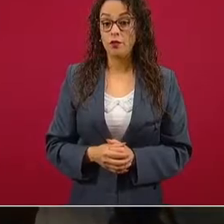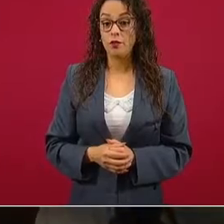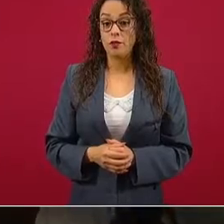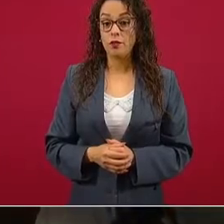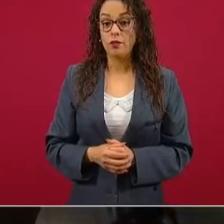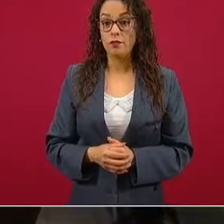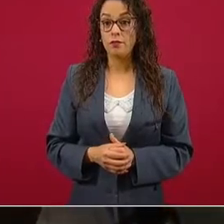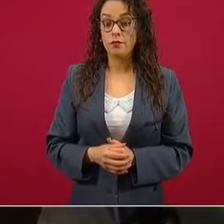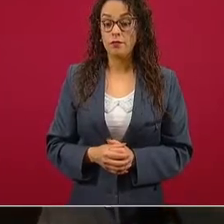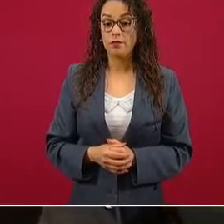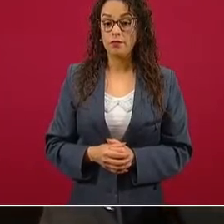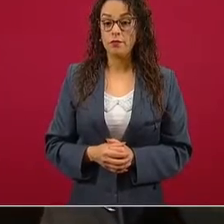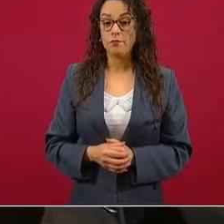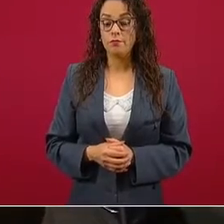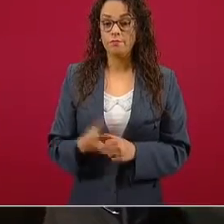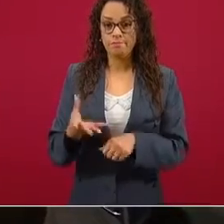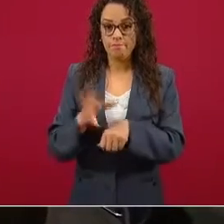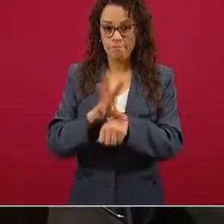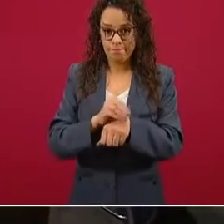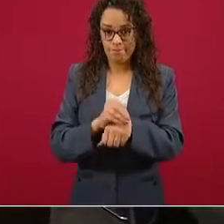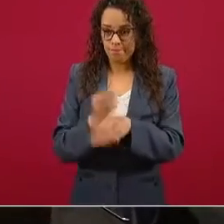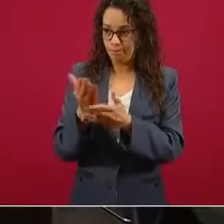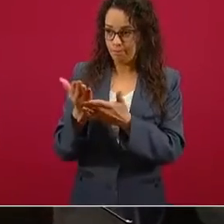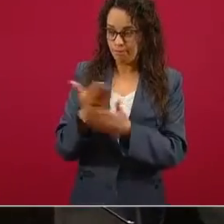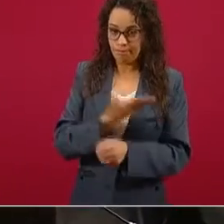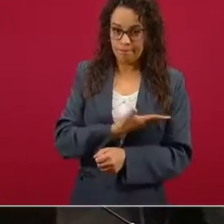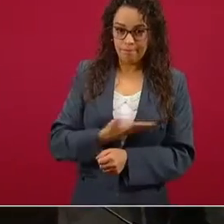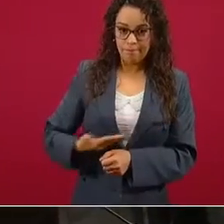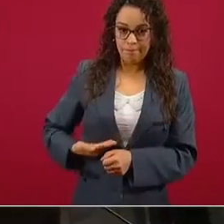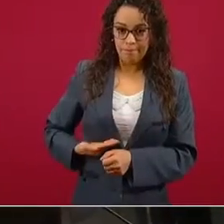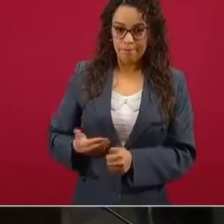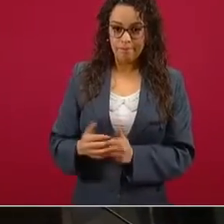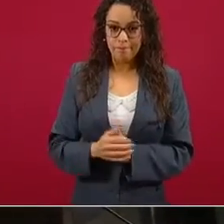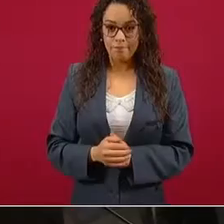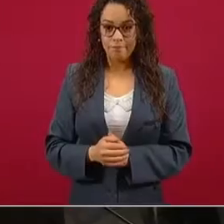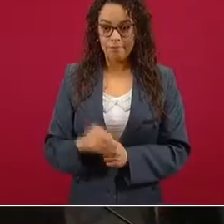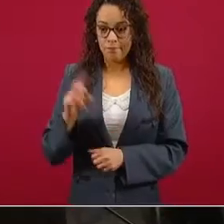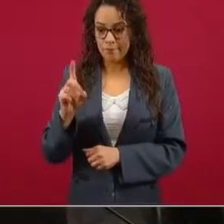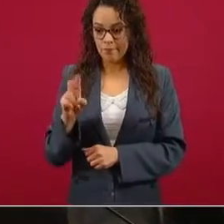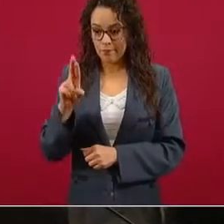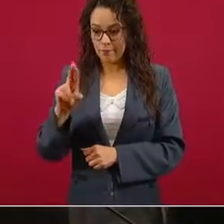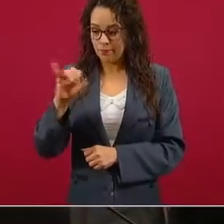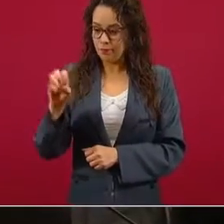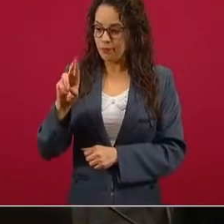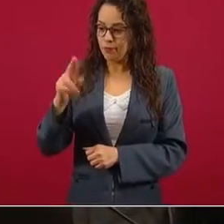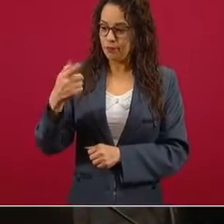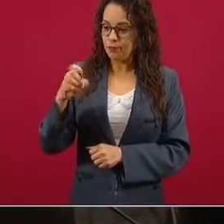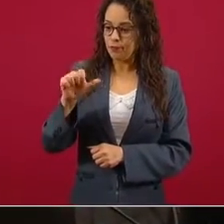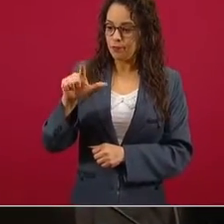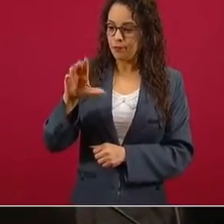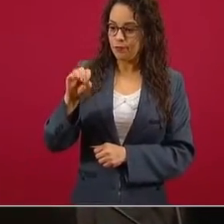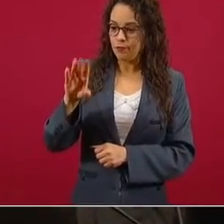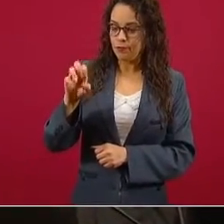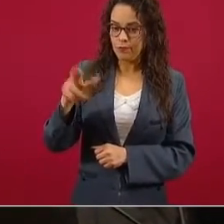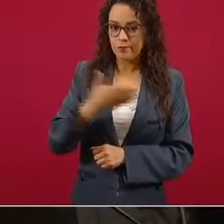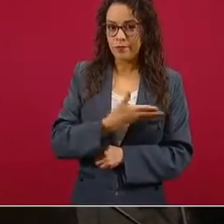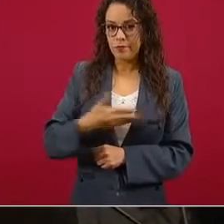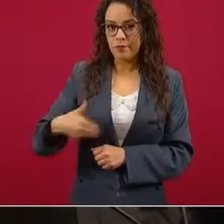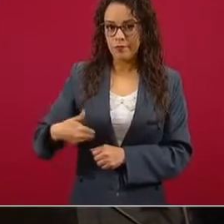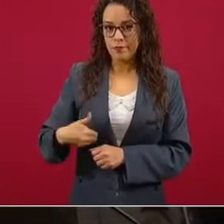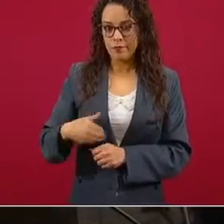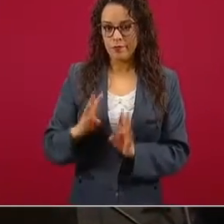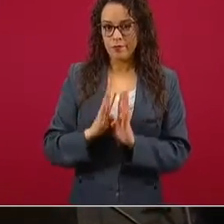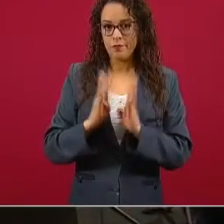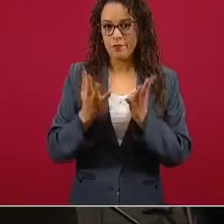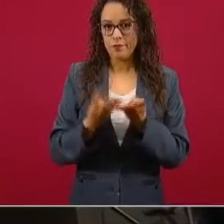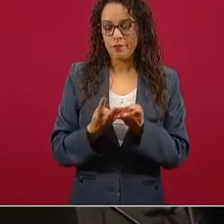Con su venia, señor presidente. Doctor Jorge Alcocer Varela, presidente del Consejo de Salud General y